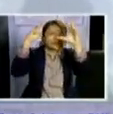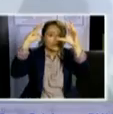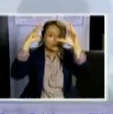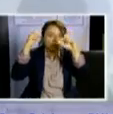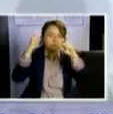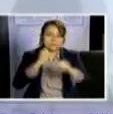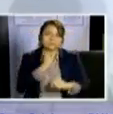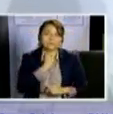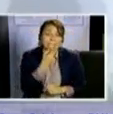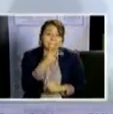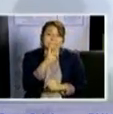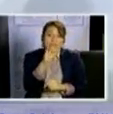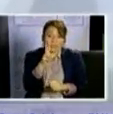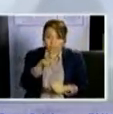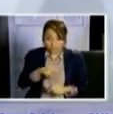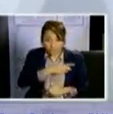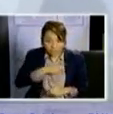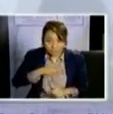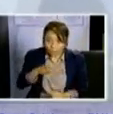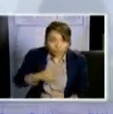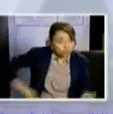inicia